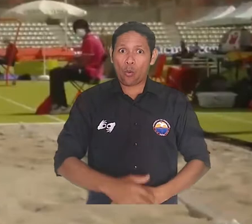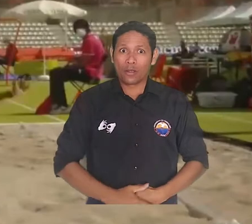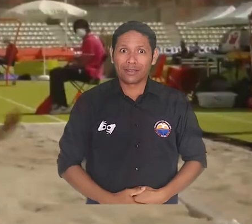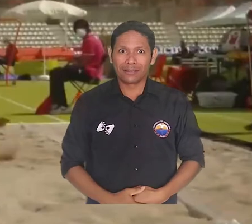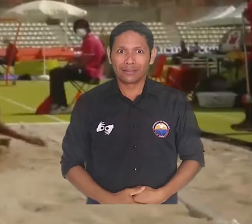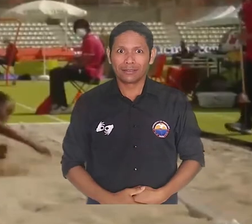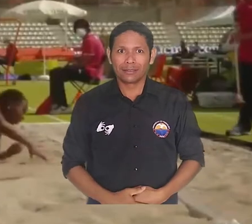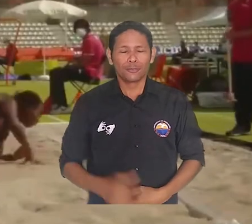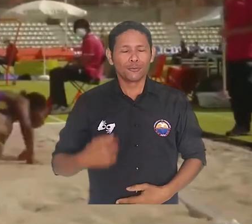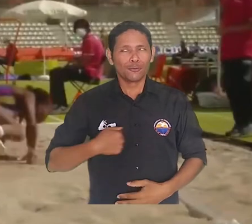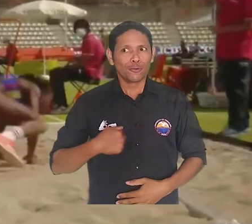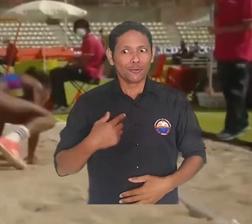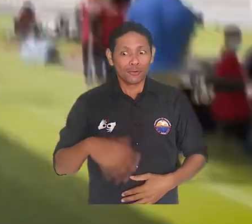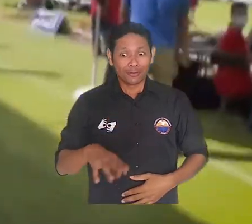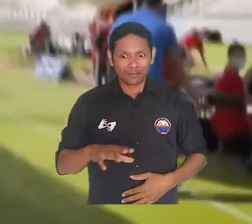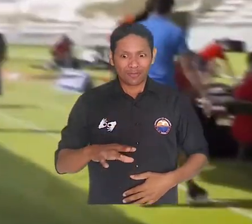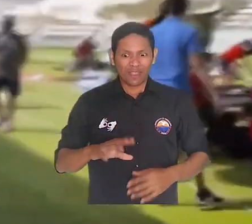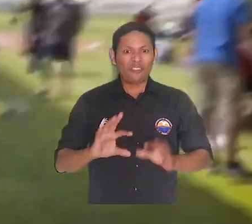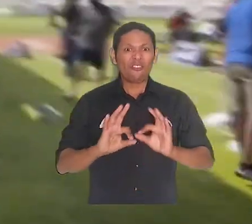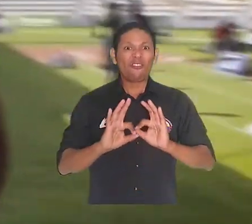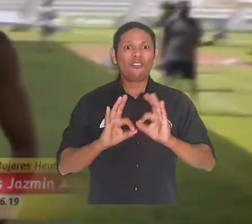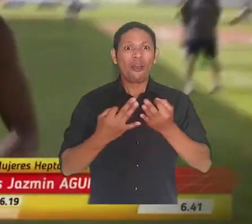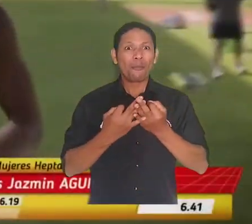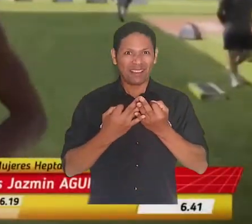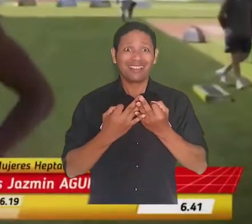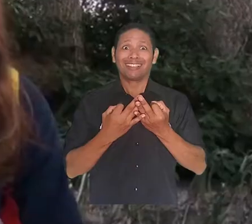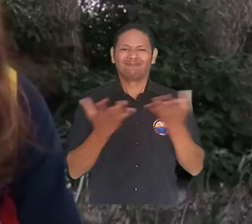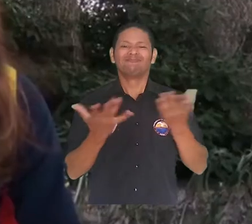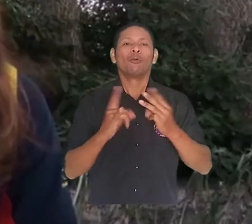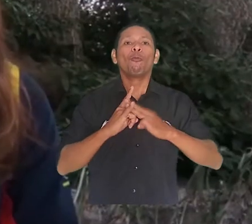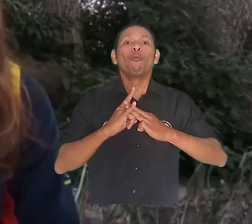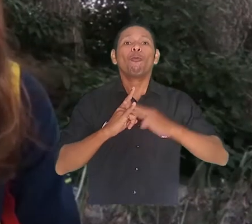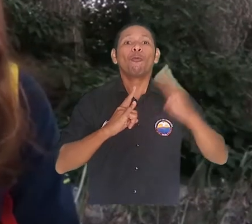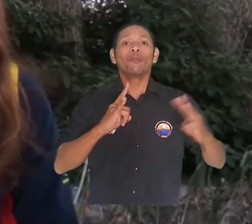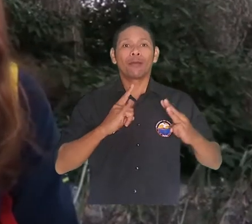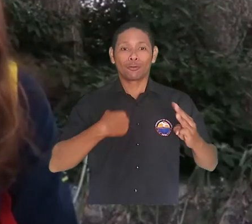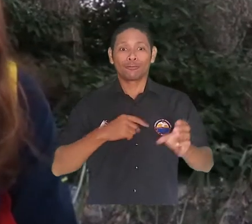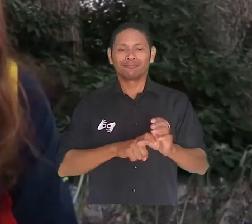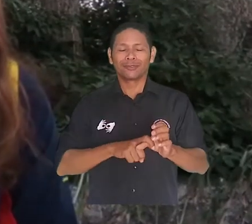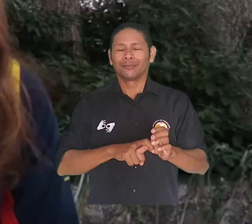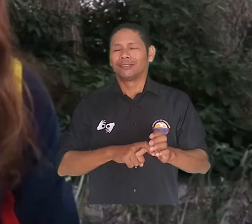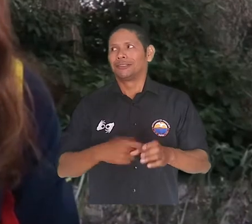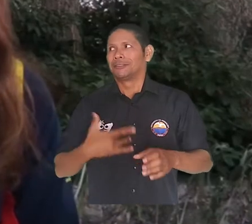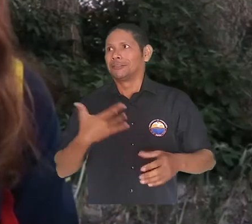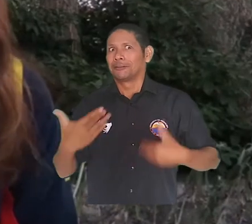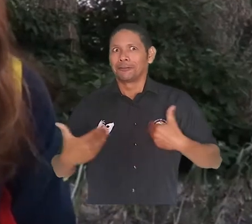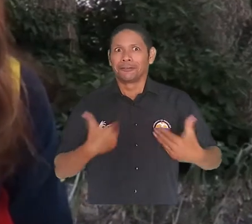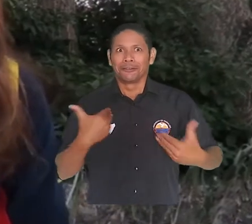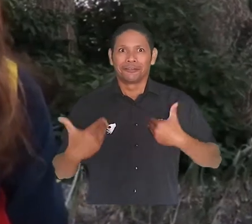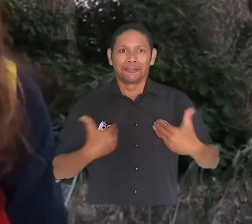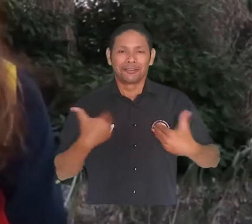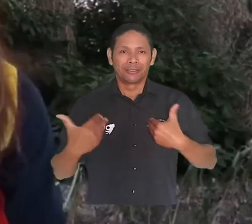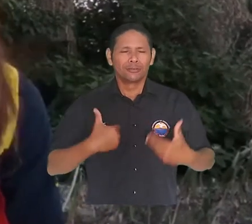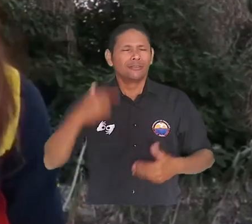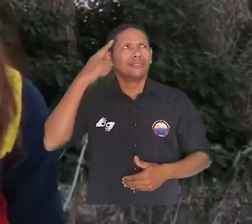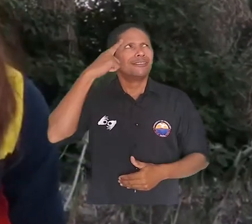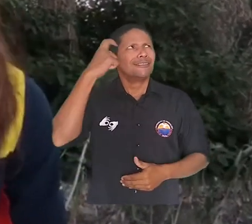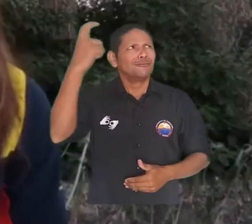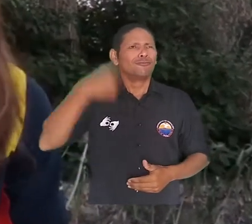Pertenecer a la gran familia Uni Magdalena es muy importante para mí, porque pues mi sueño es ser una